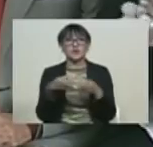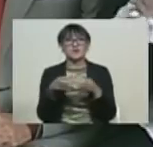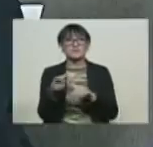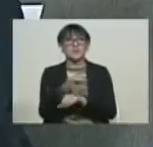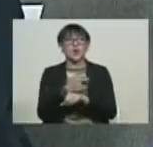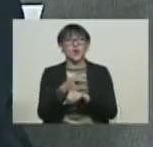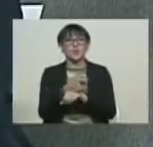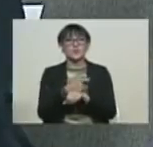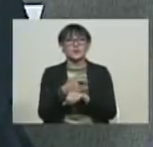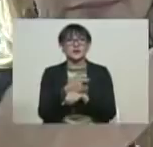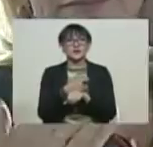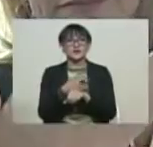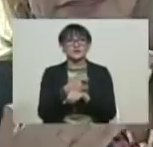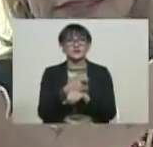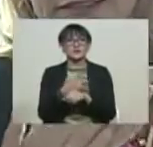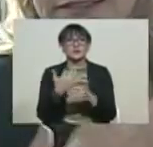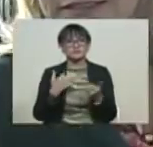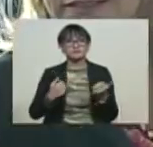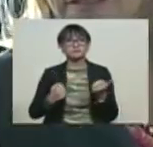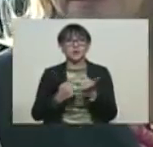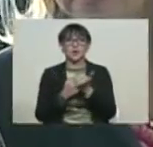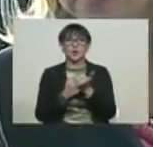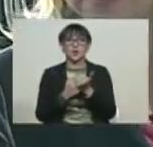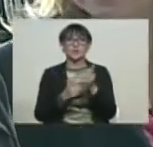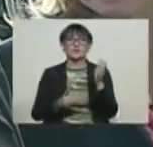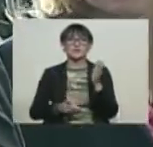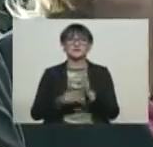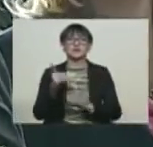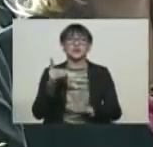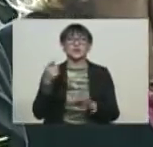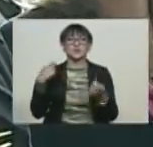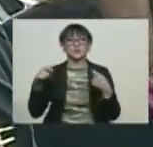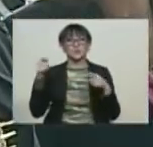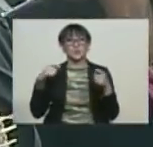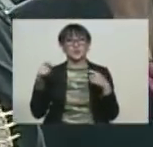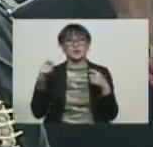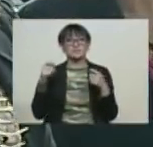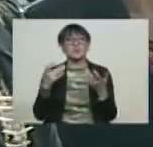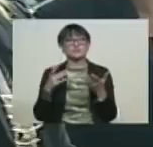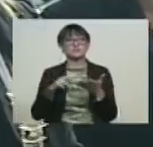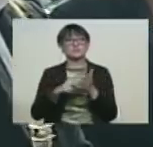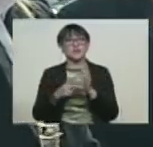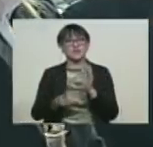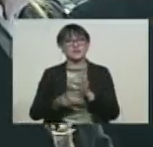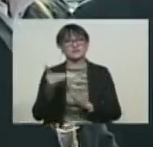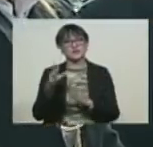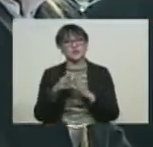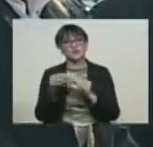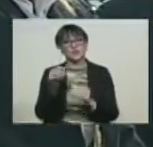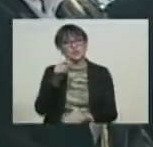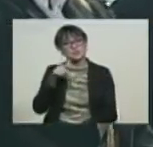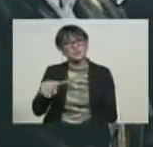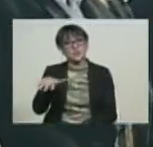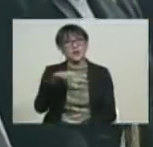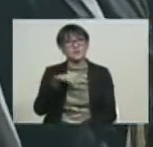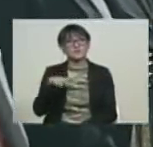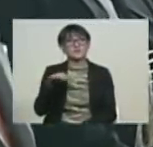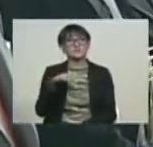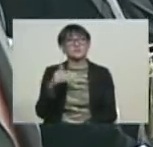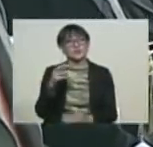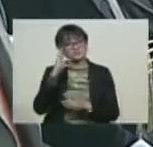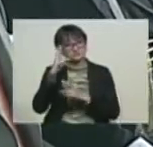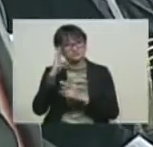de gobierno y están apostando al desarrollo del turismo, que es el desarrollo de todo nuestro país. Así que